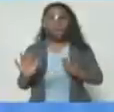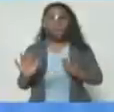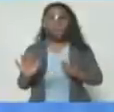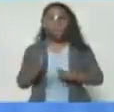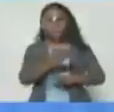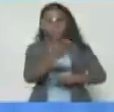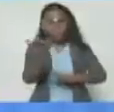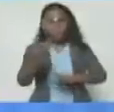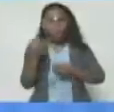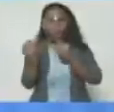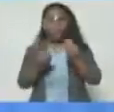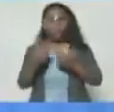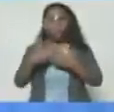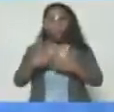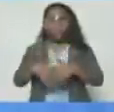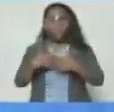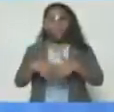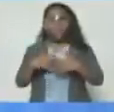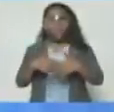ustedes como empresarios